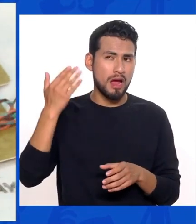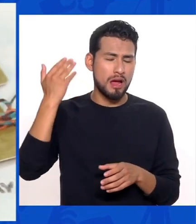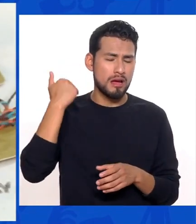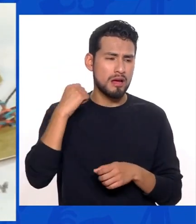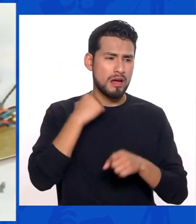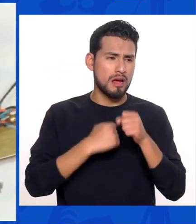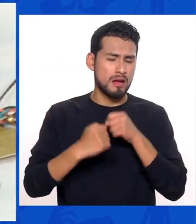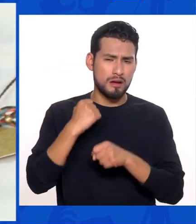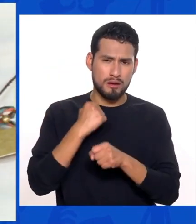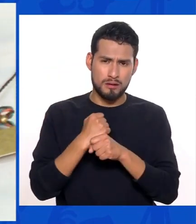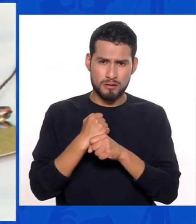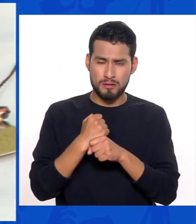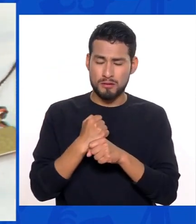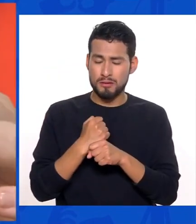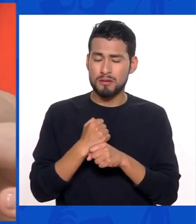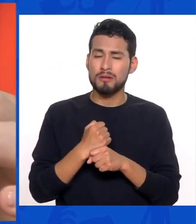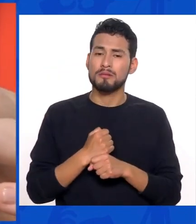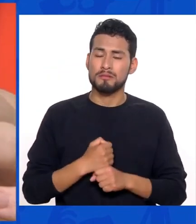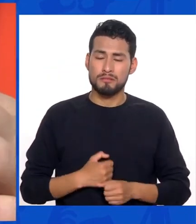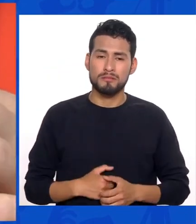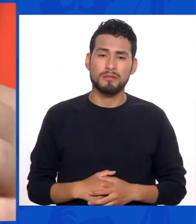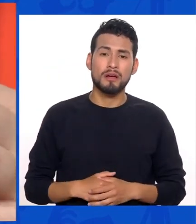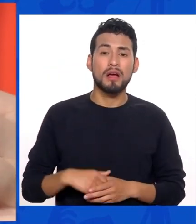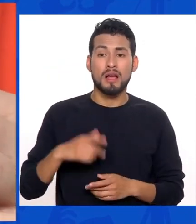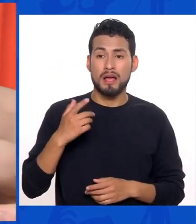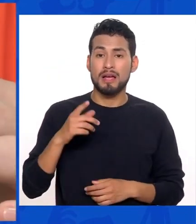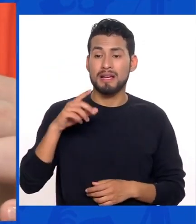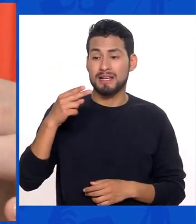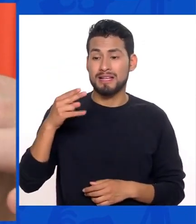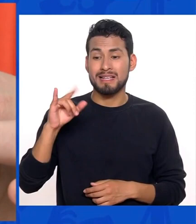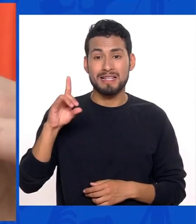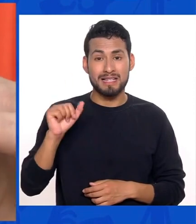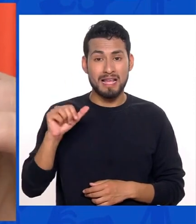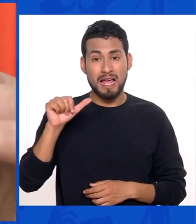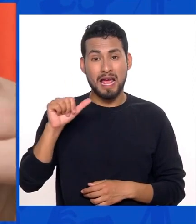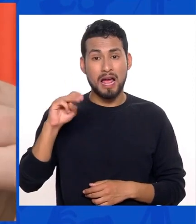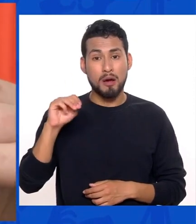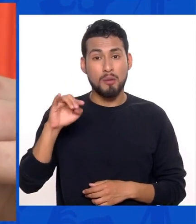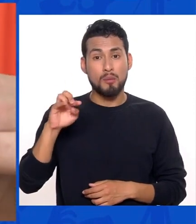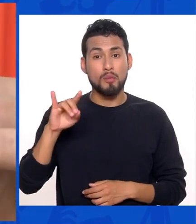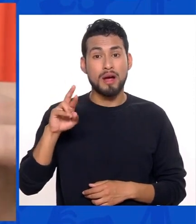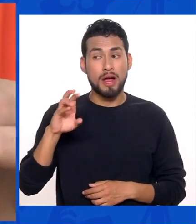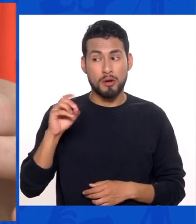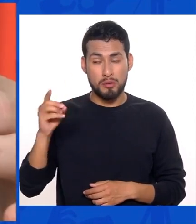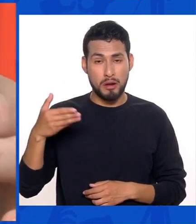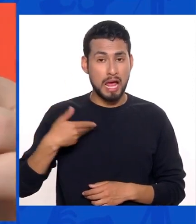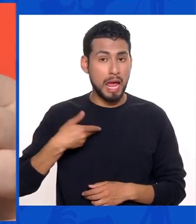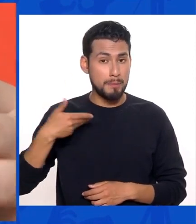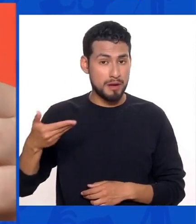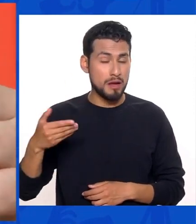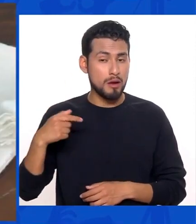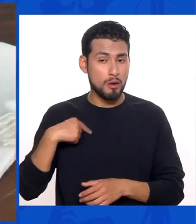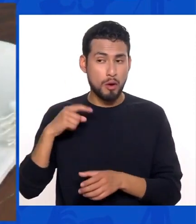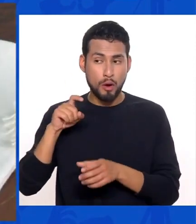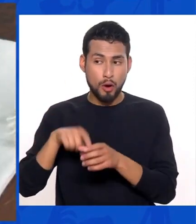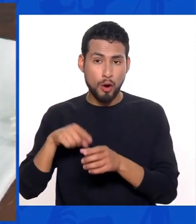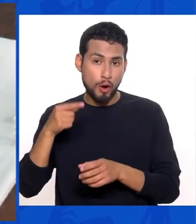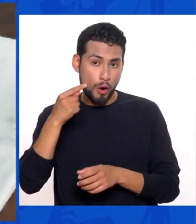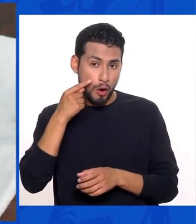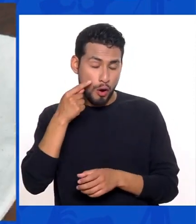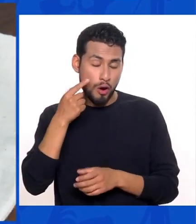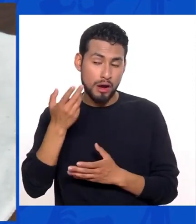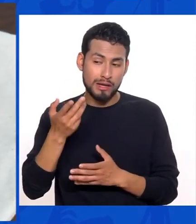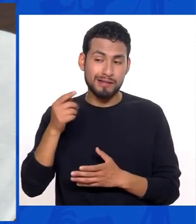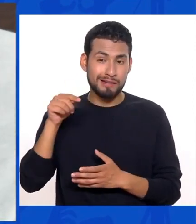Pucaray el año pasado. Primero, Hilda Ampuero me pasó la invitación para